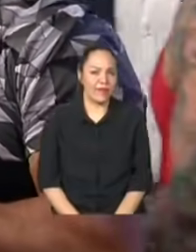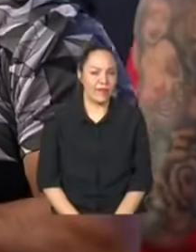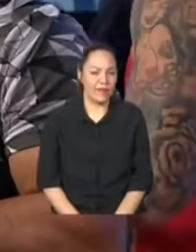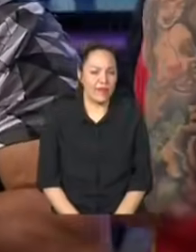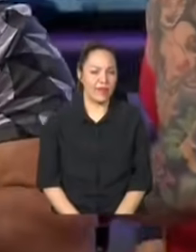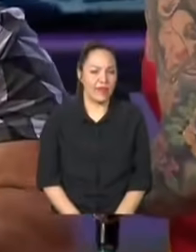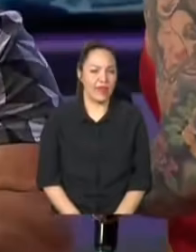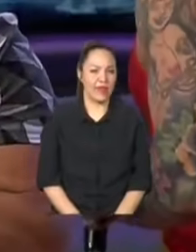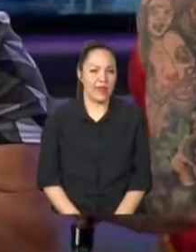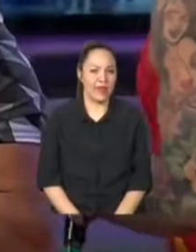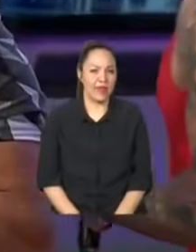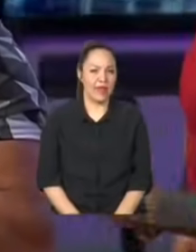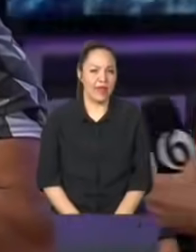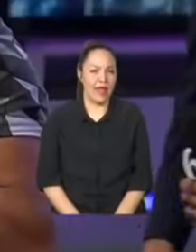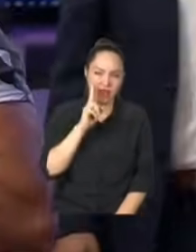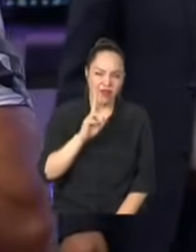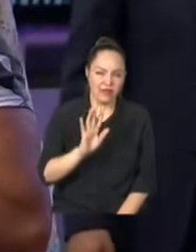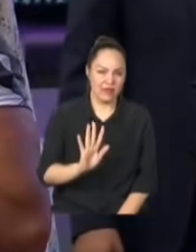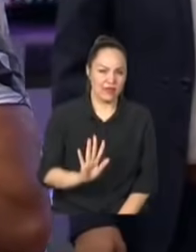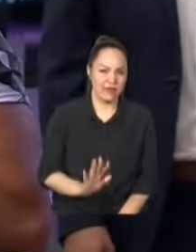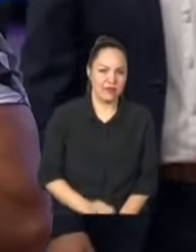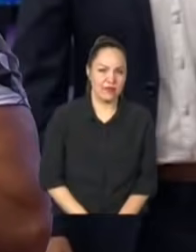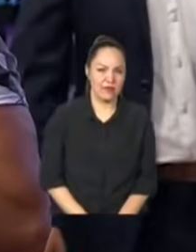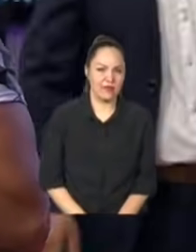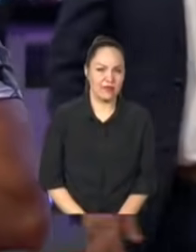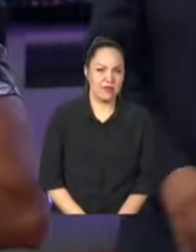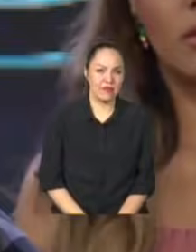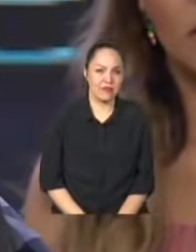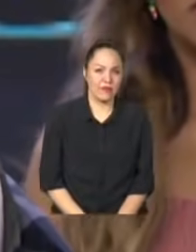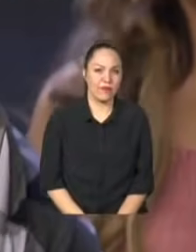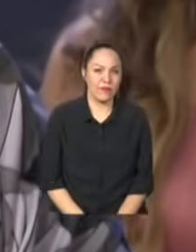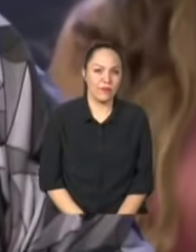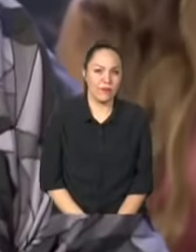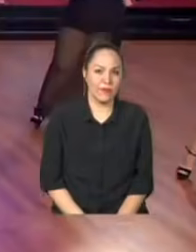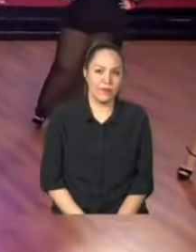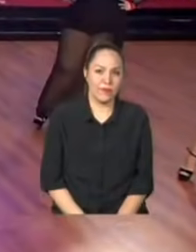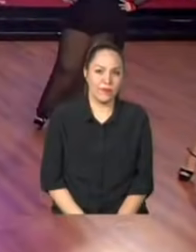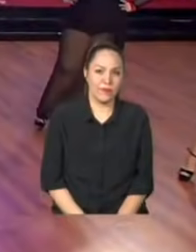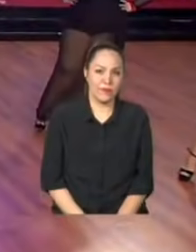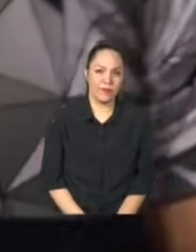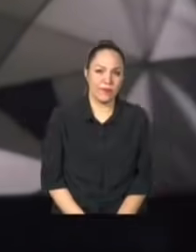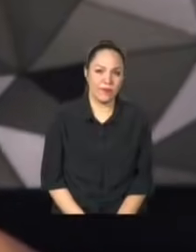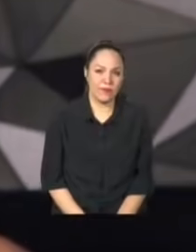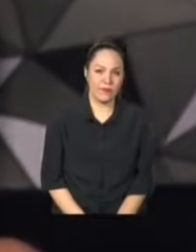soy yo. Aquí, por cierto, como a mí me... ¿Tiene audio? Sí, ¿qué tiene que ver? Ahí está.